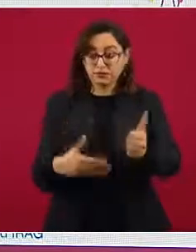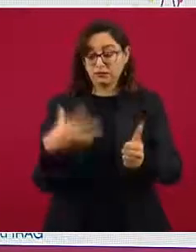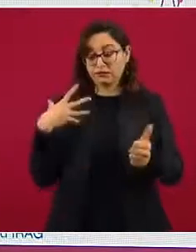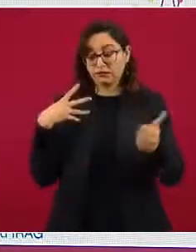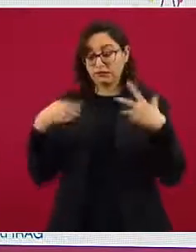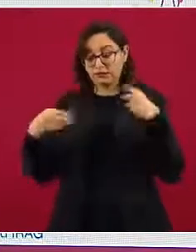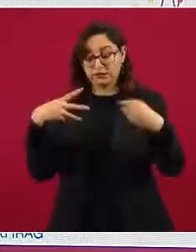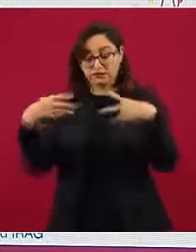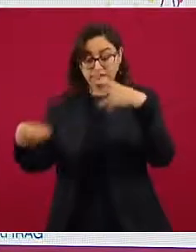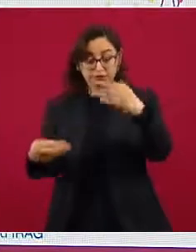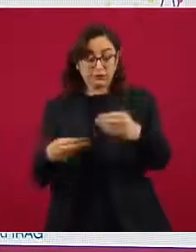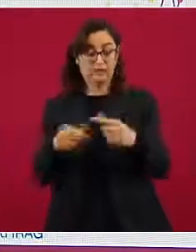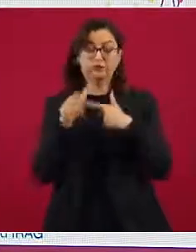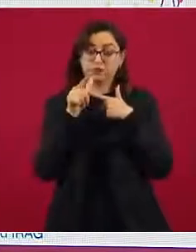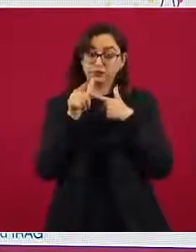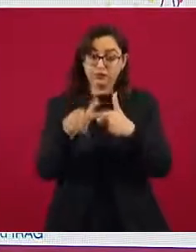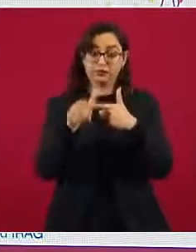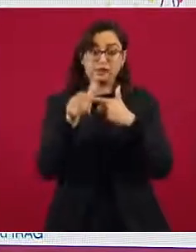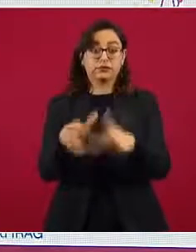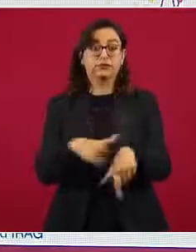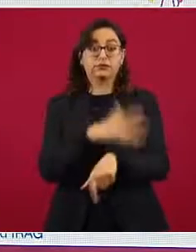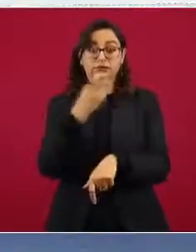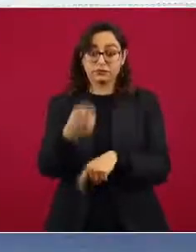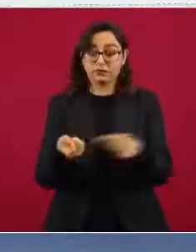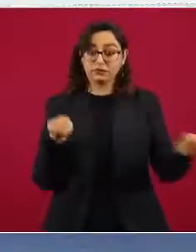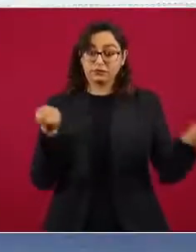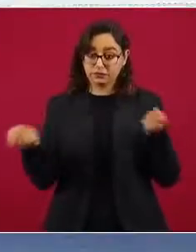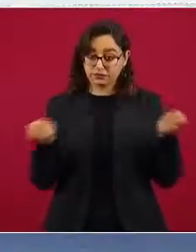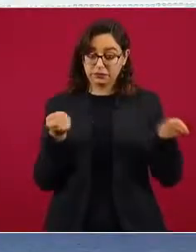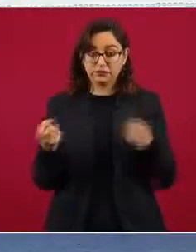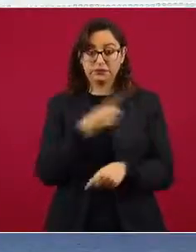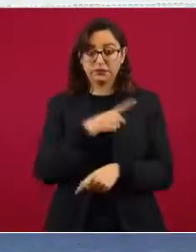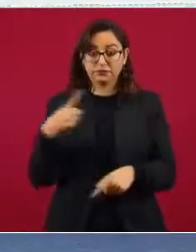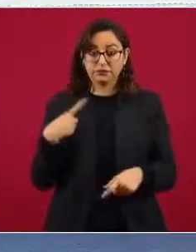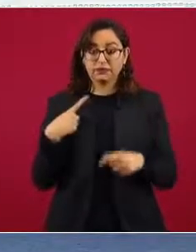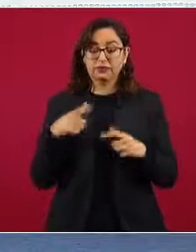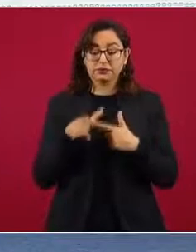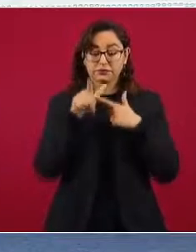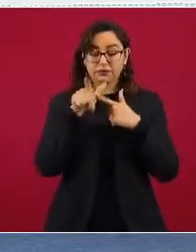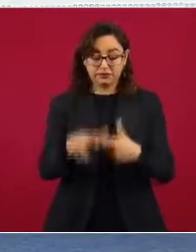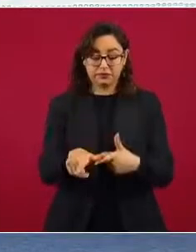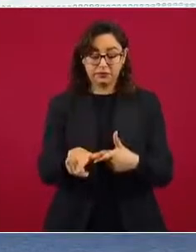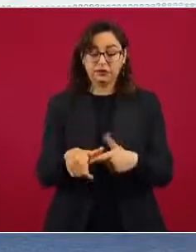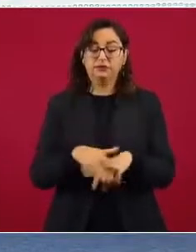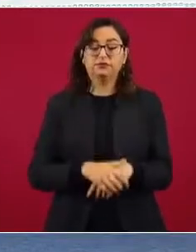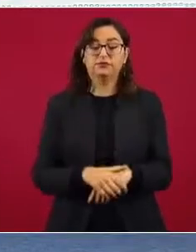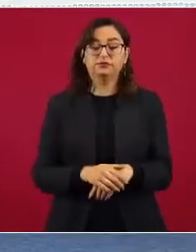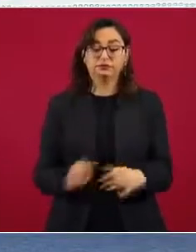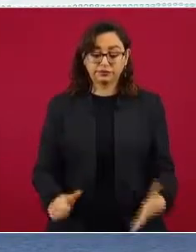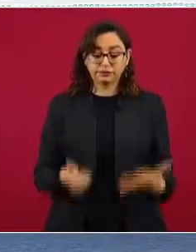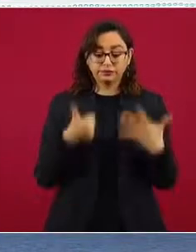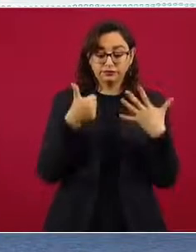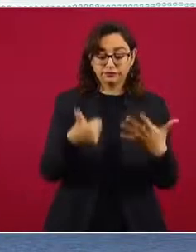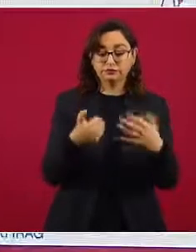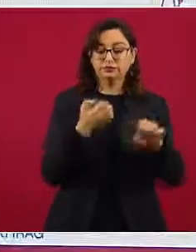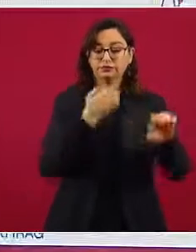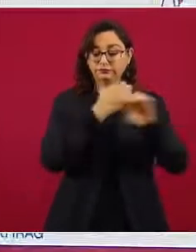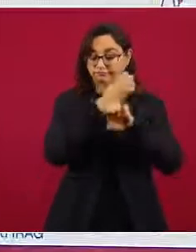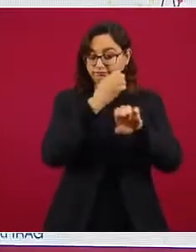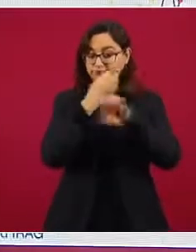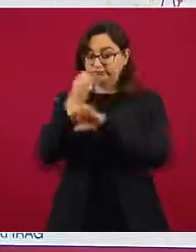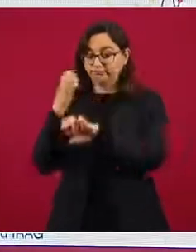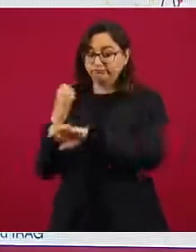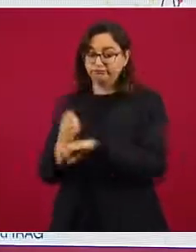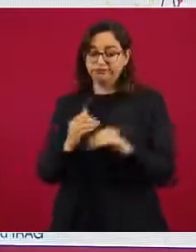el mundo, entonces debemos seguir con las medidas de control. Son 6 entidades federativas las que tienen la tendencia general